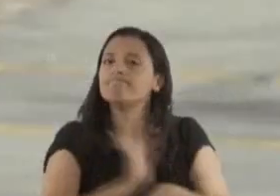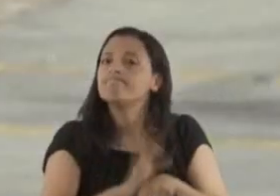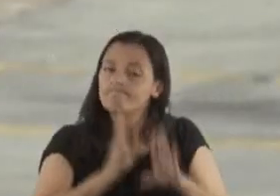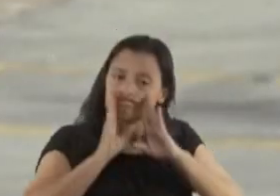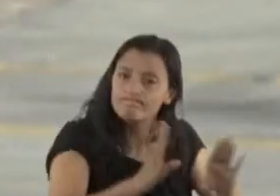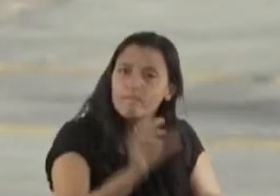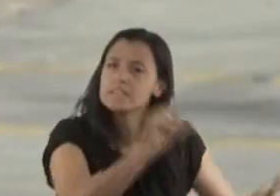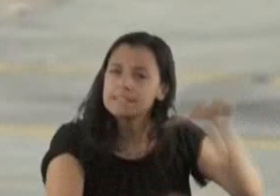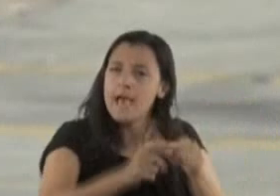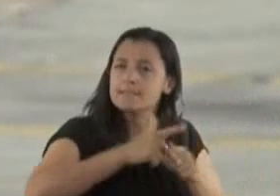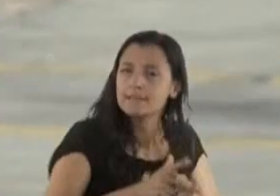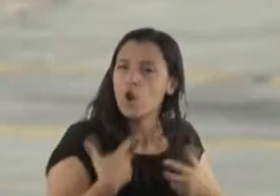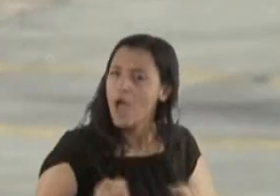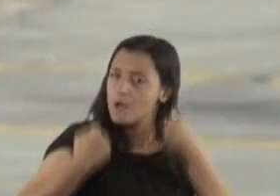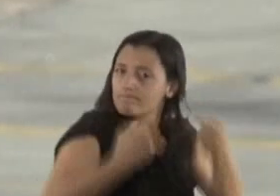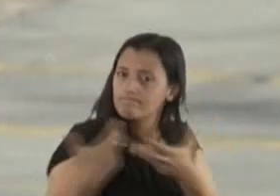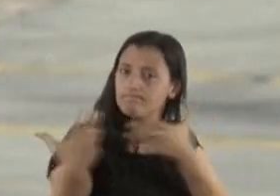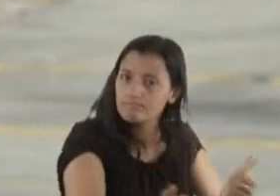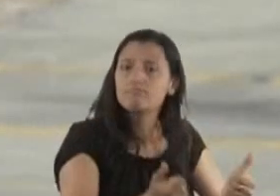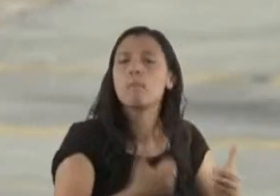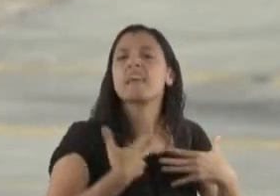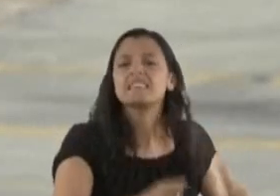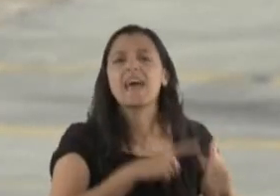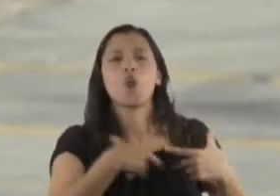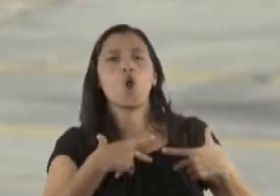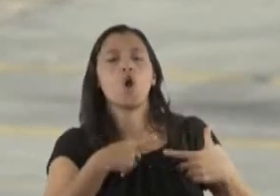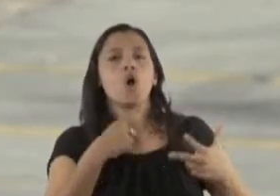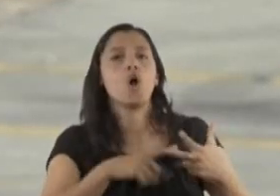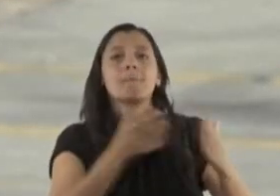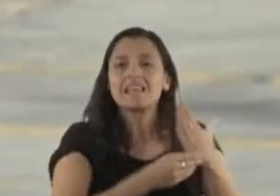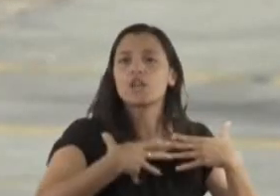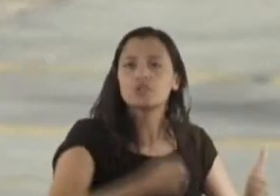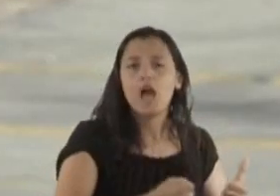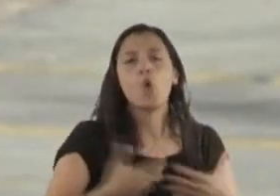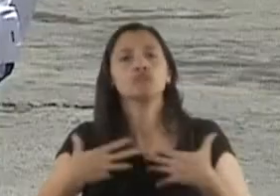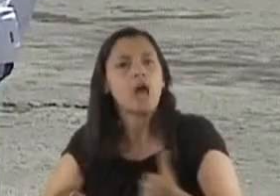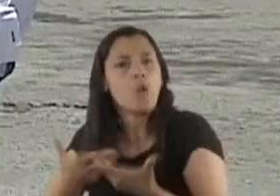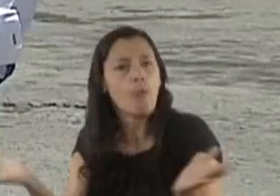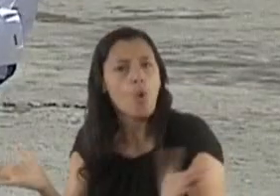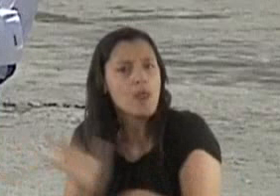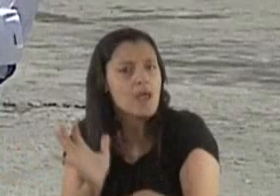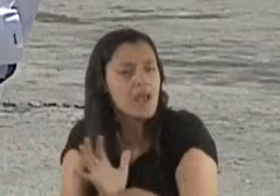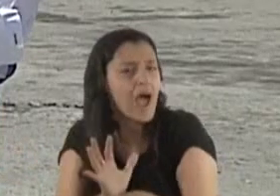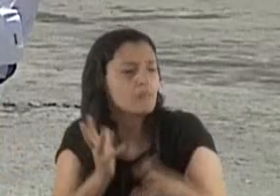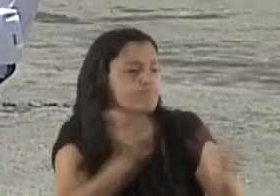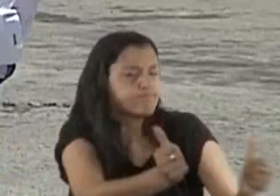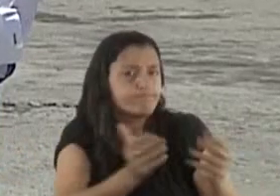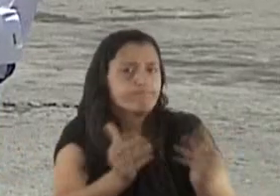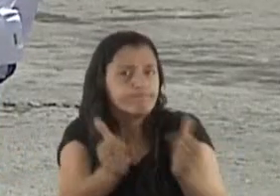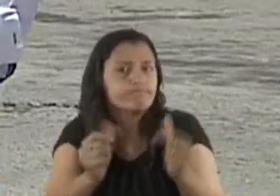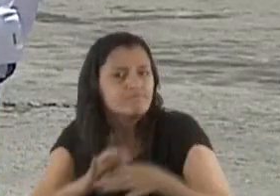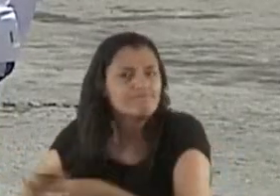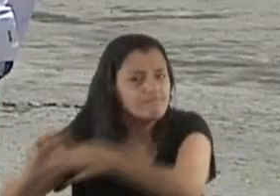al ministerio de salud a la salud pública y continuar con los desarrollos de de